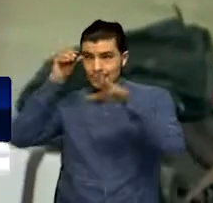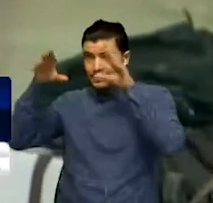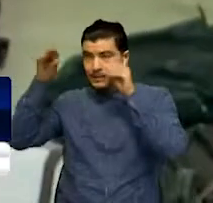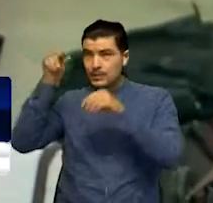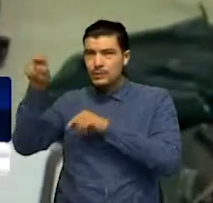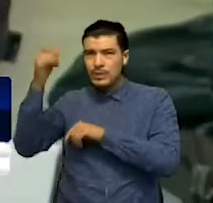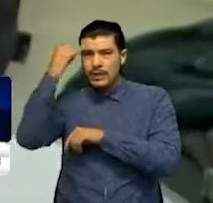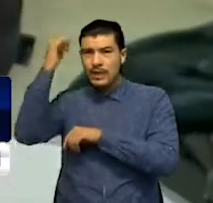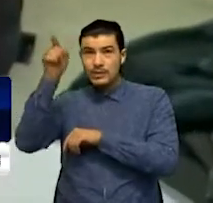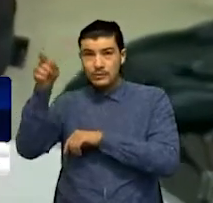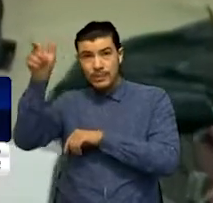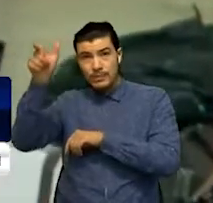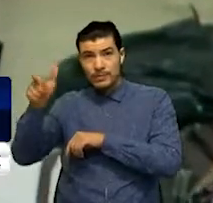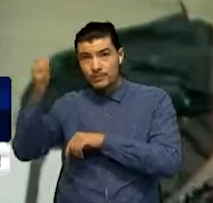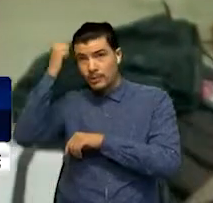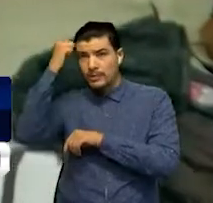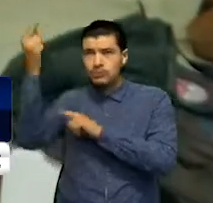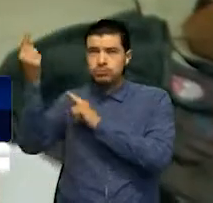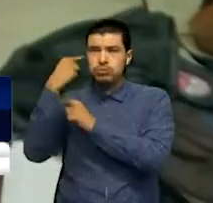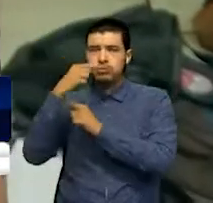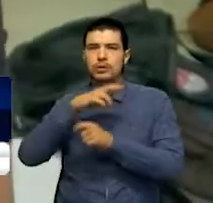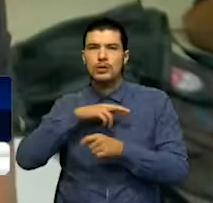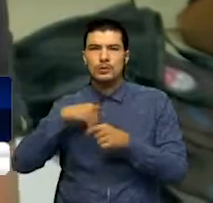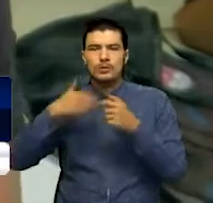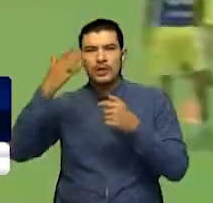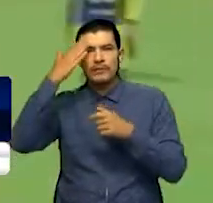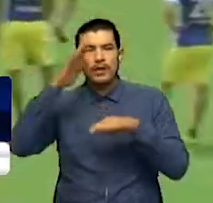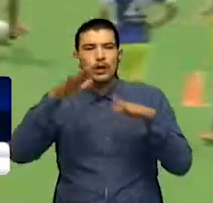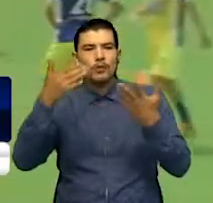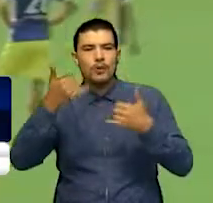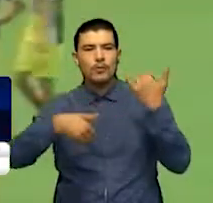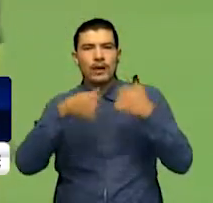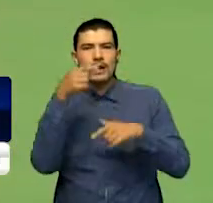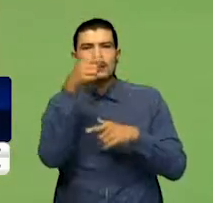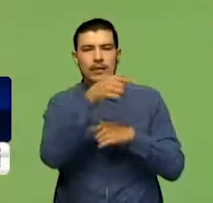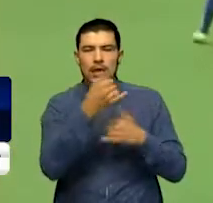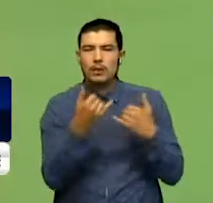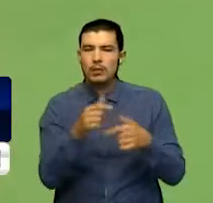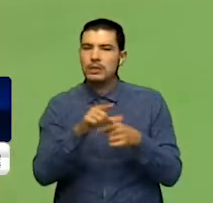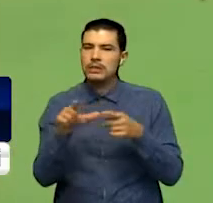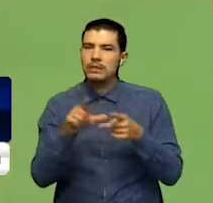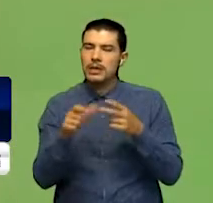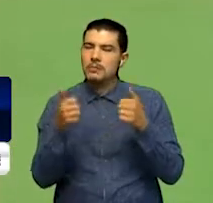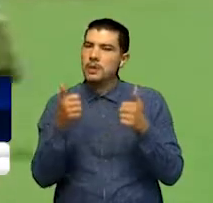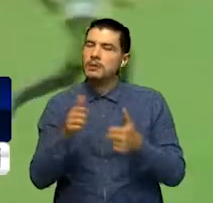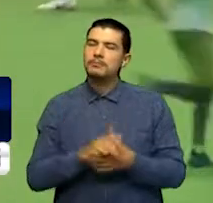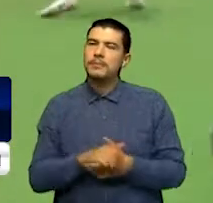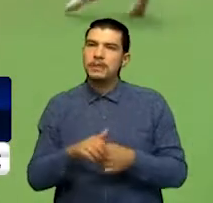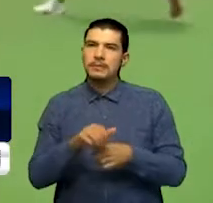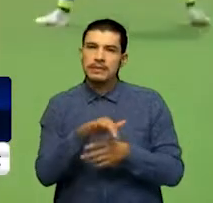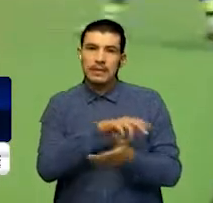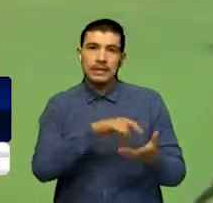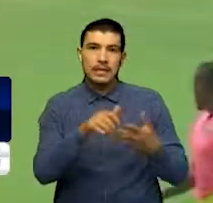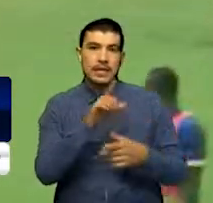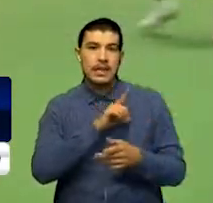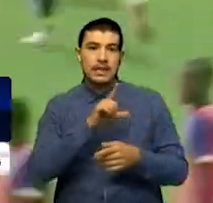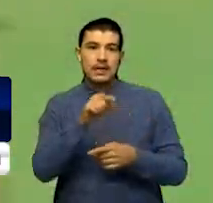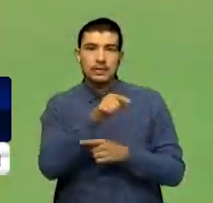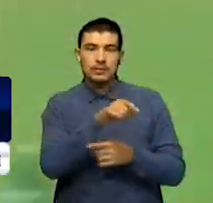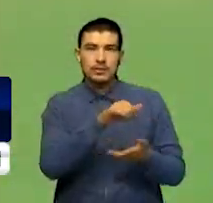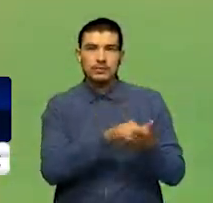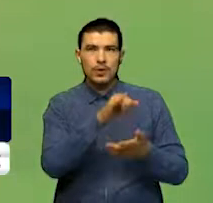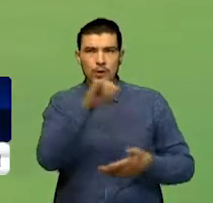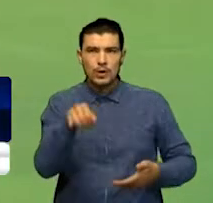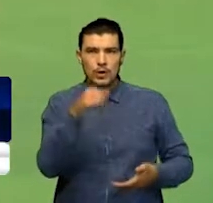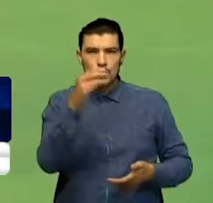profe saber de cómo vamos a jugar allá ahí y bueno ha sido una semana buena los santandereanos seguirán siendo protagonistas joan caballero